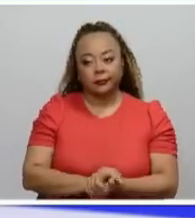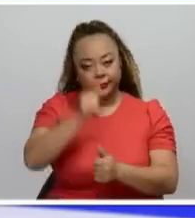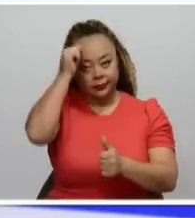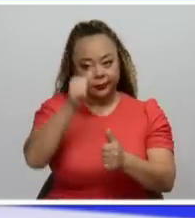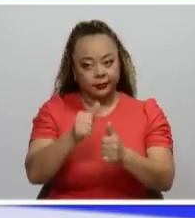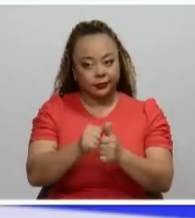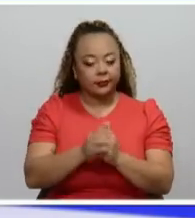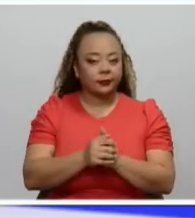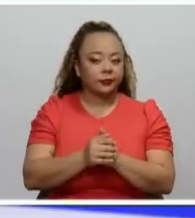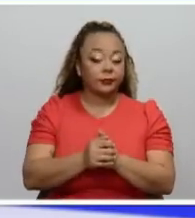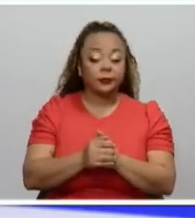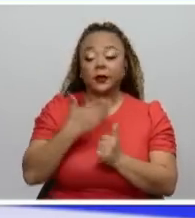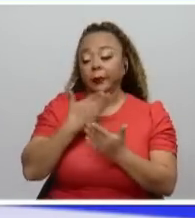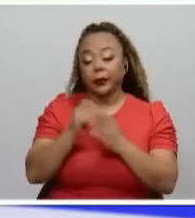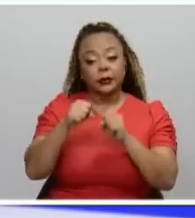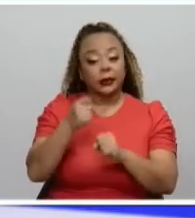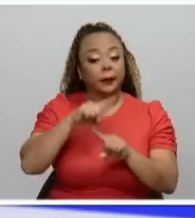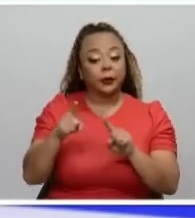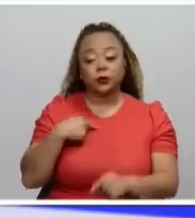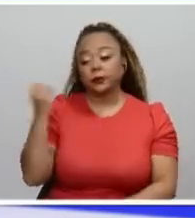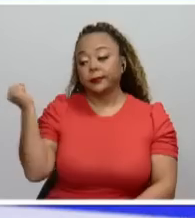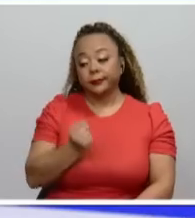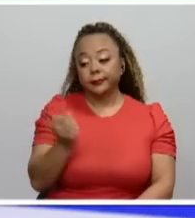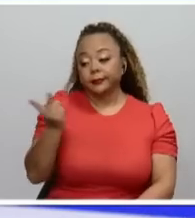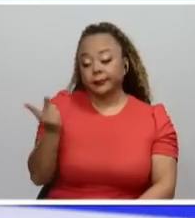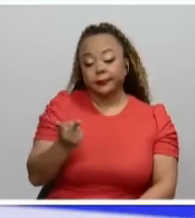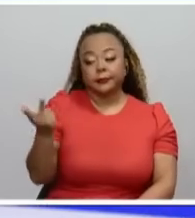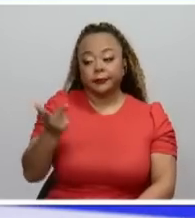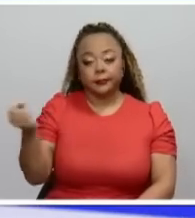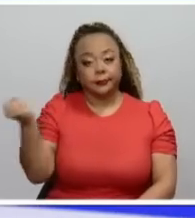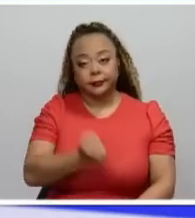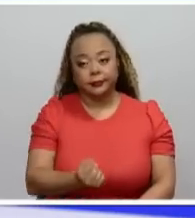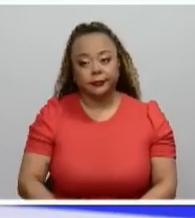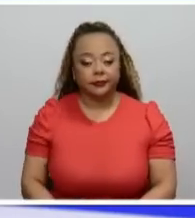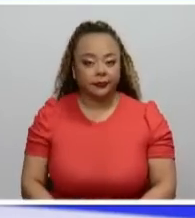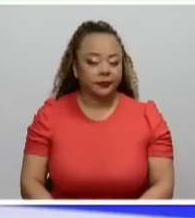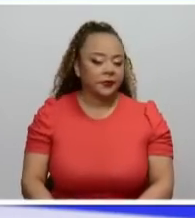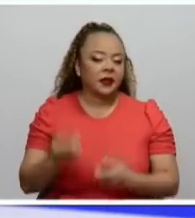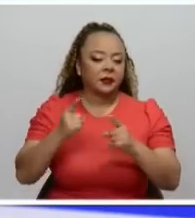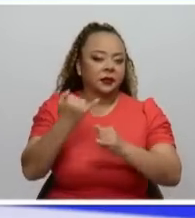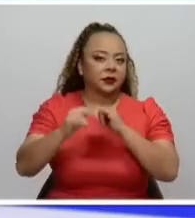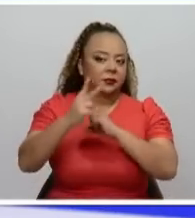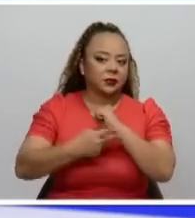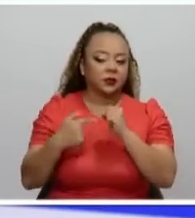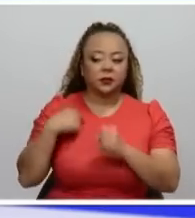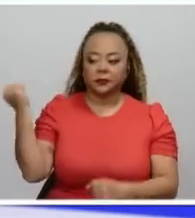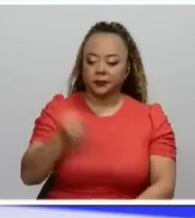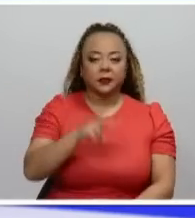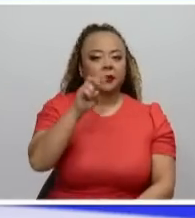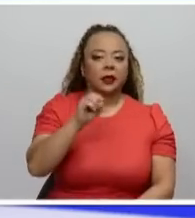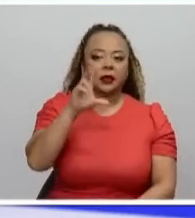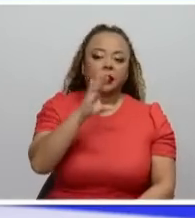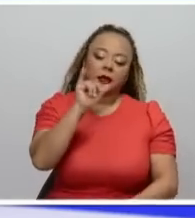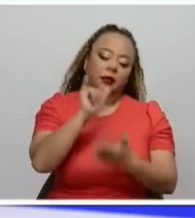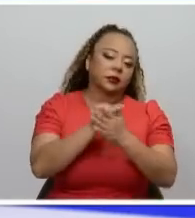la mayoría viene con Bueno sí pero me traigo a estos dos a estos tres o lo que ha pasado en las últimas veces me traigo estos 20 o estos 30